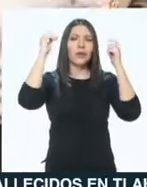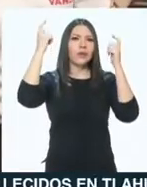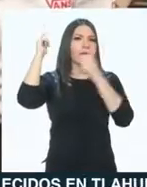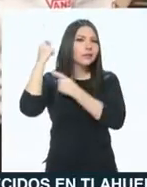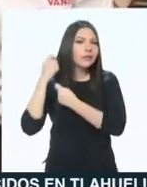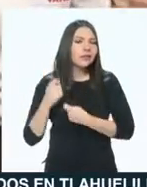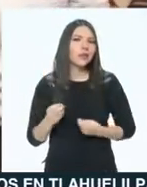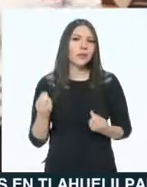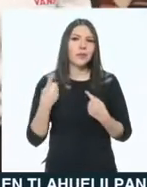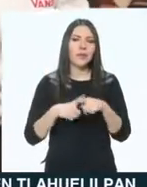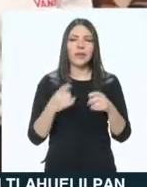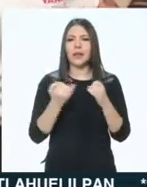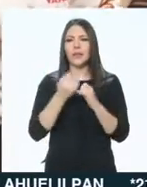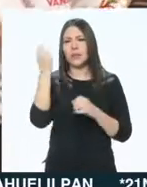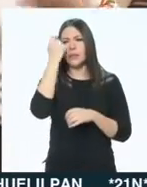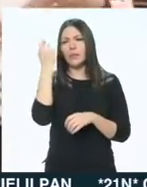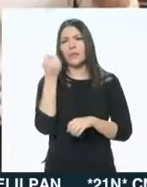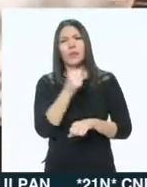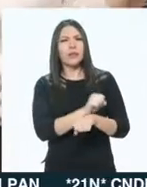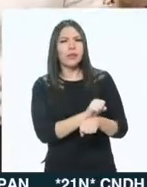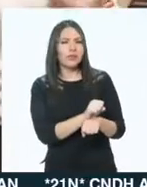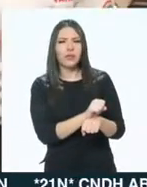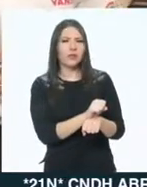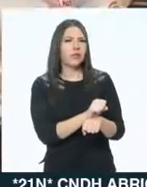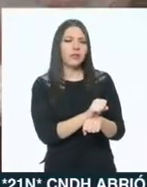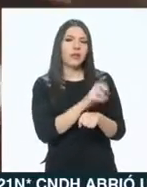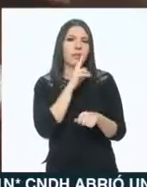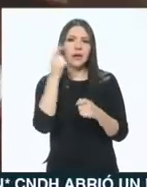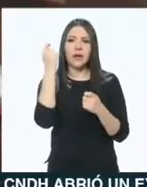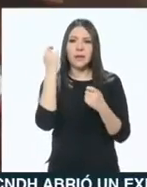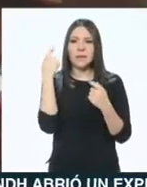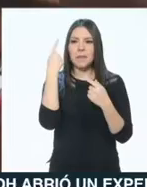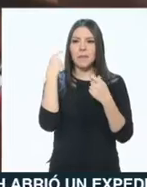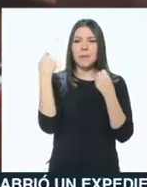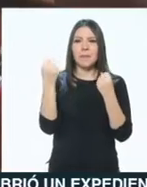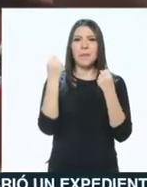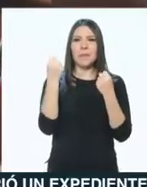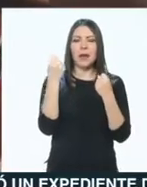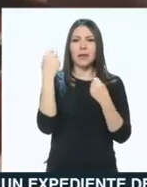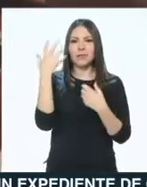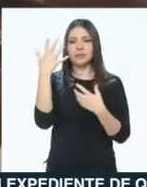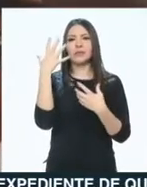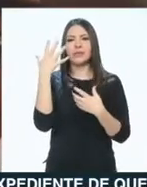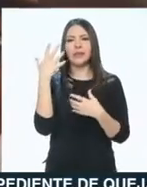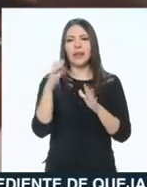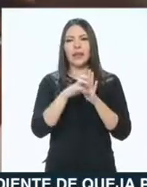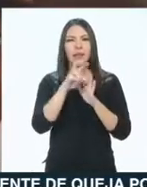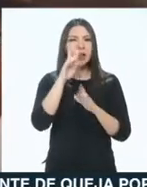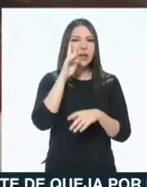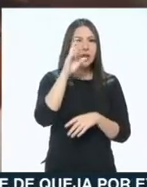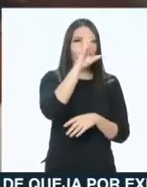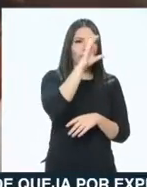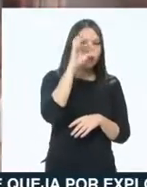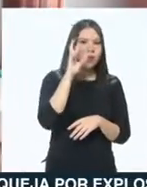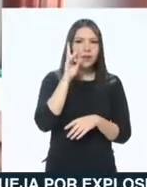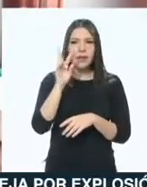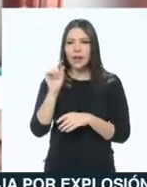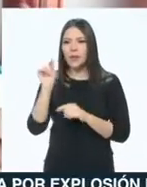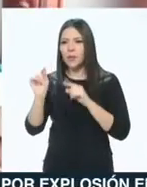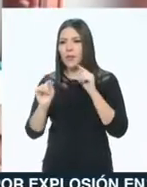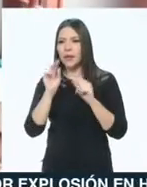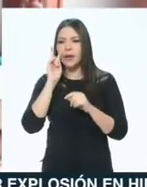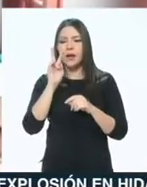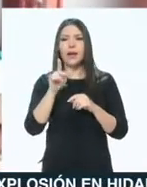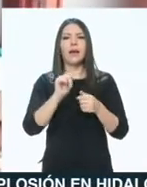opciones. Lo mismo con el maquillaje. Quiero algo sencillo, no quiero verme muy maquillada. Entonces, el ver una foto, el ver alguna ilustración te ayuda también como un poquito